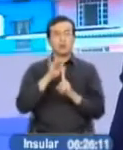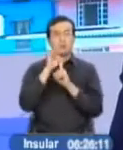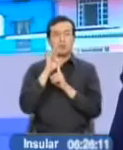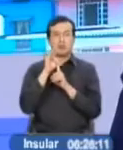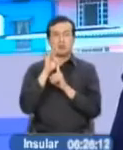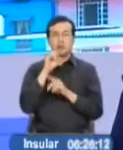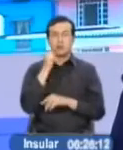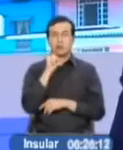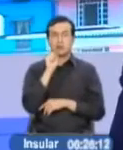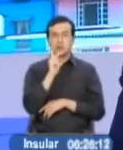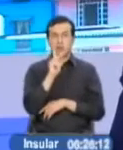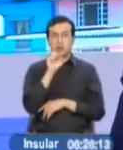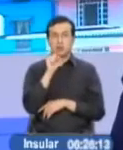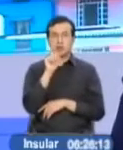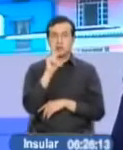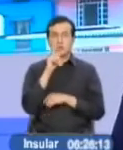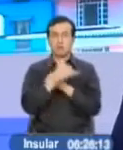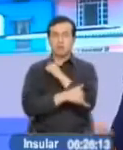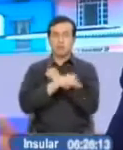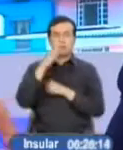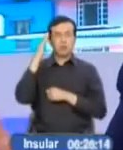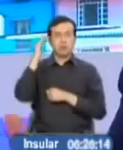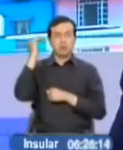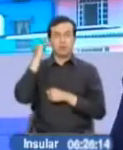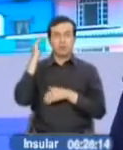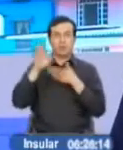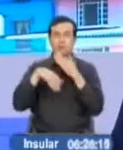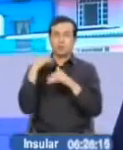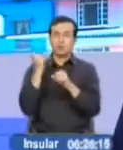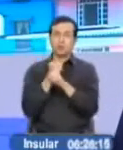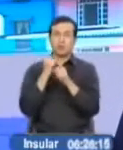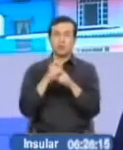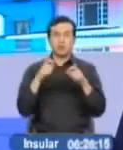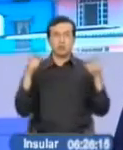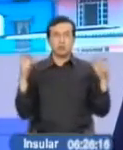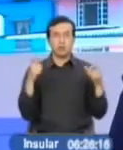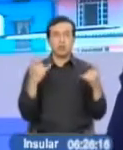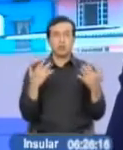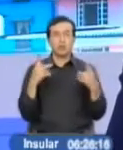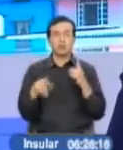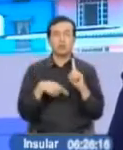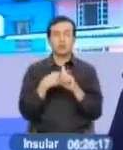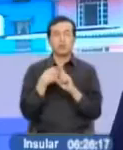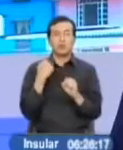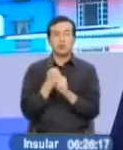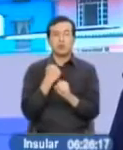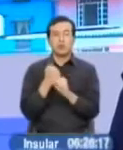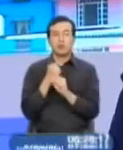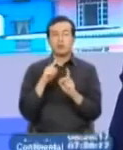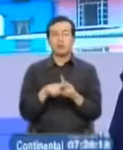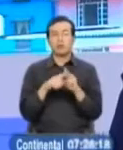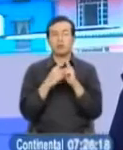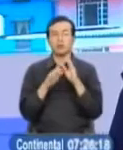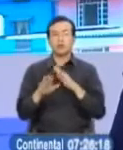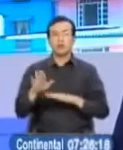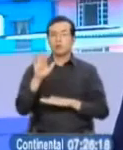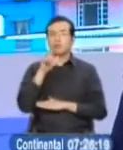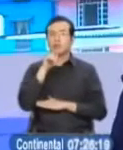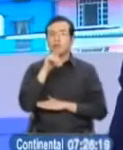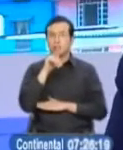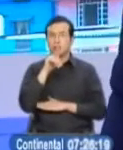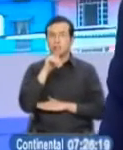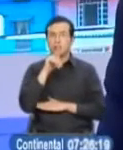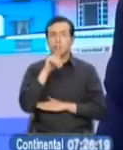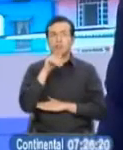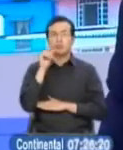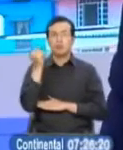era SK, la empresa coreana, la que hizo todo el trabajo grande, este trabajo complementario, originalmente pactado por hacerlo a